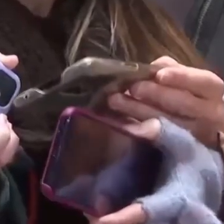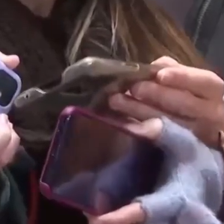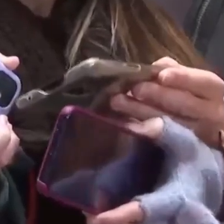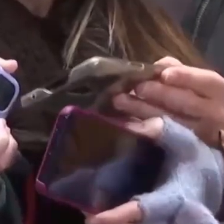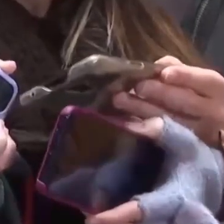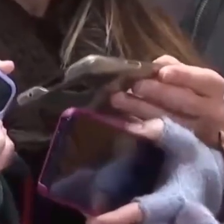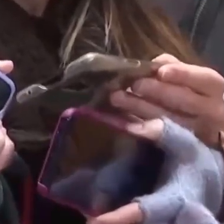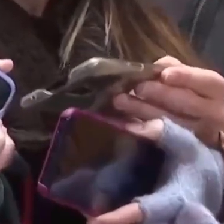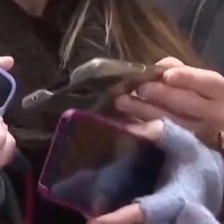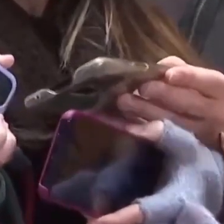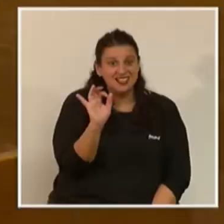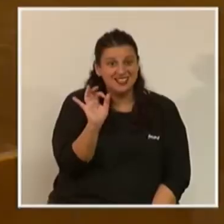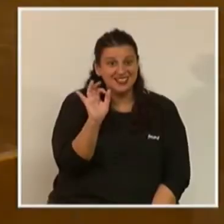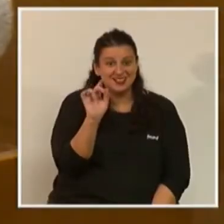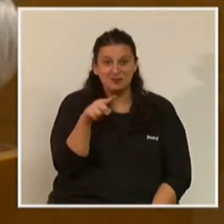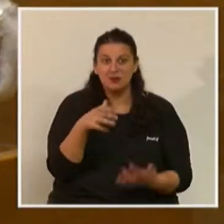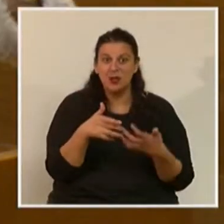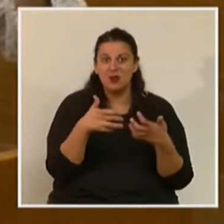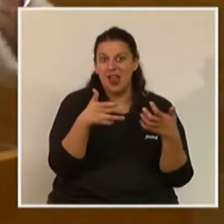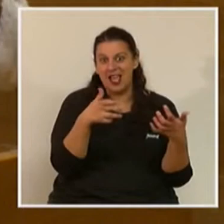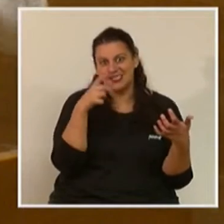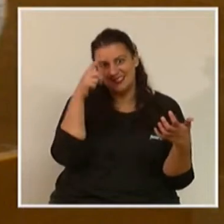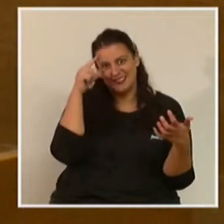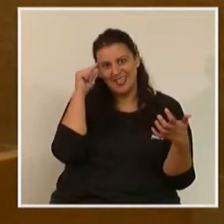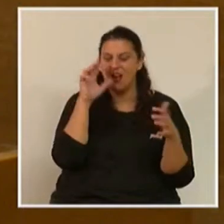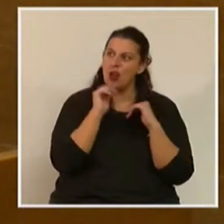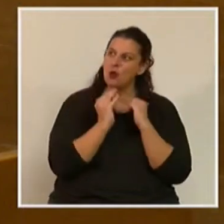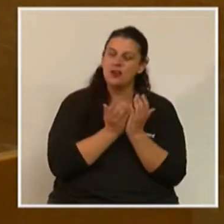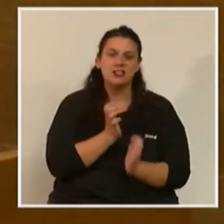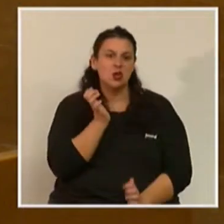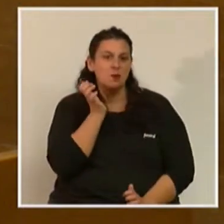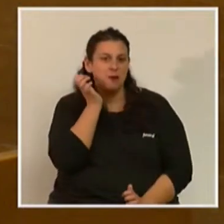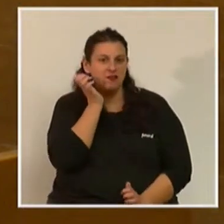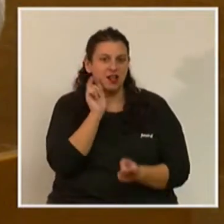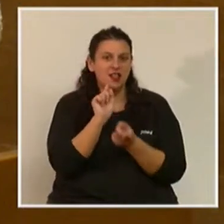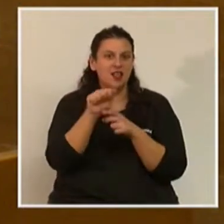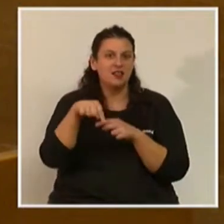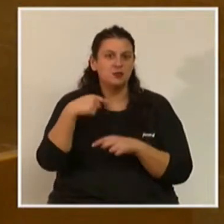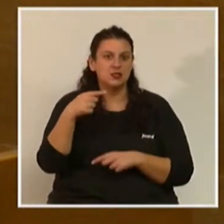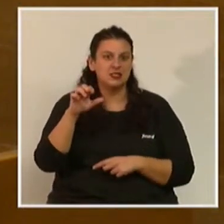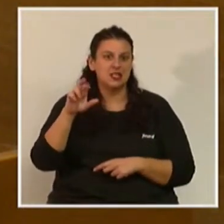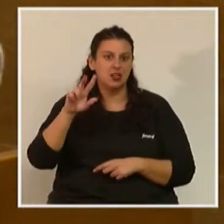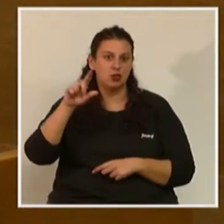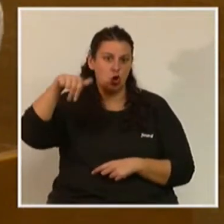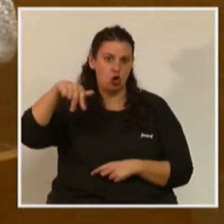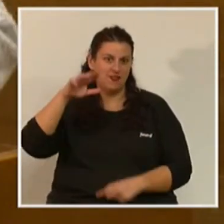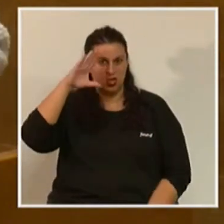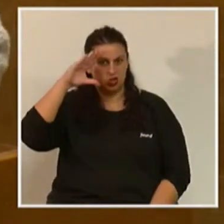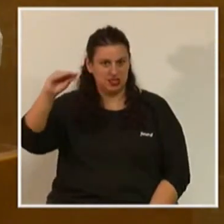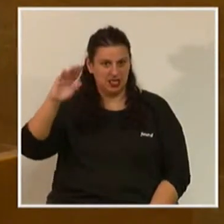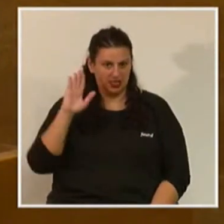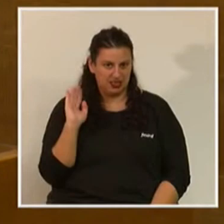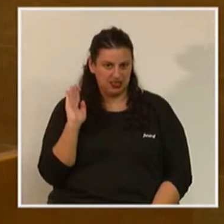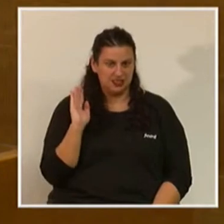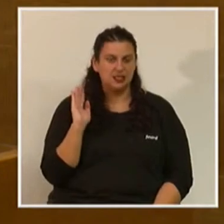Cómo fue ese consejo de política fiscal Merino ha pedido a la ministra de Hacienda Maria Jesús Montero que tenga altura de miras e impulse la reforma del